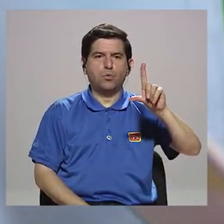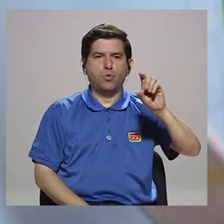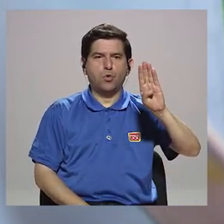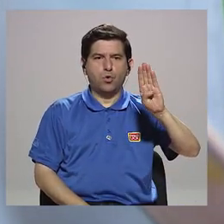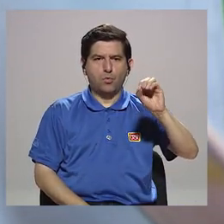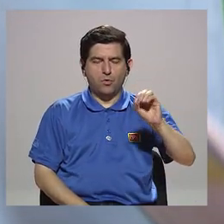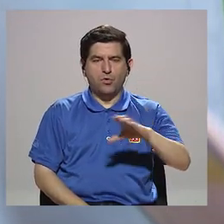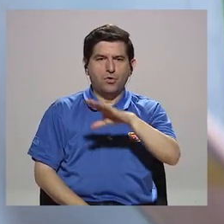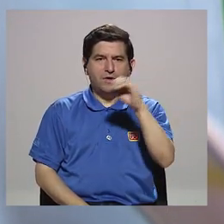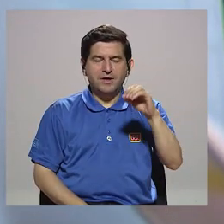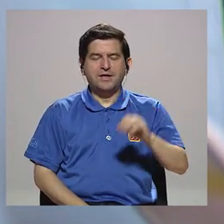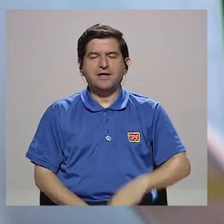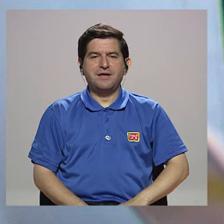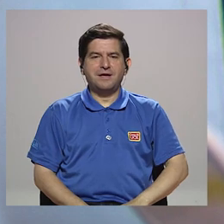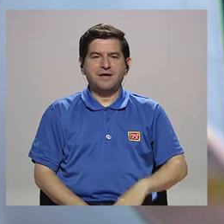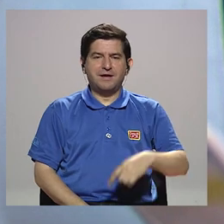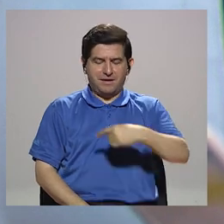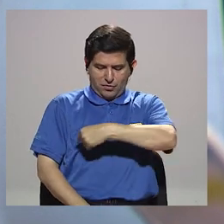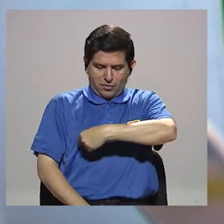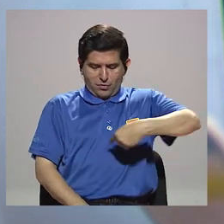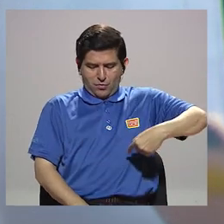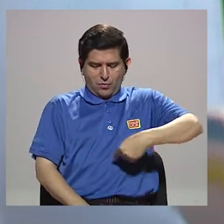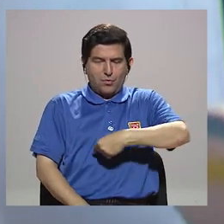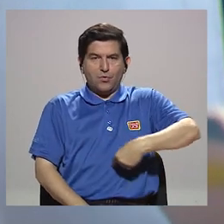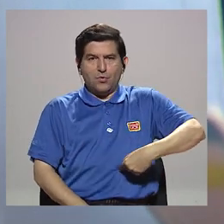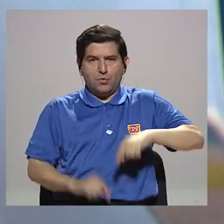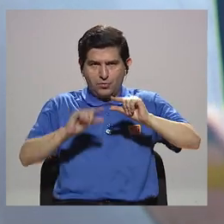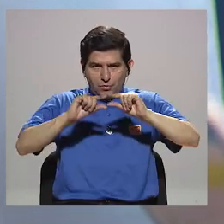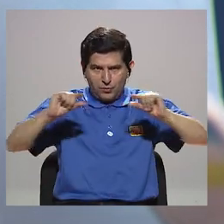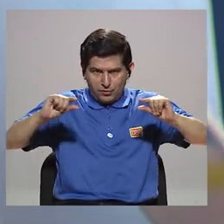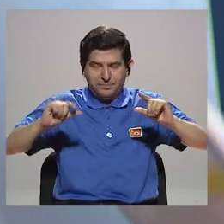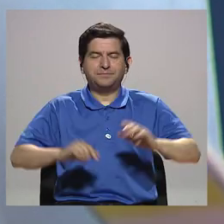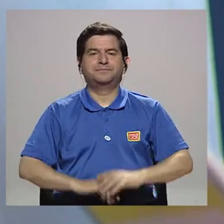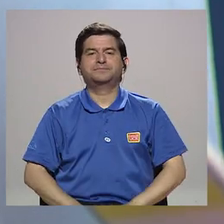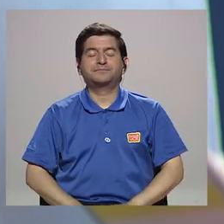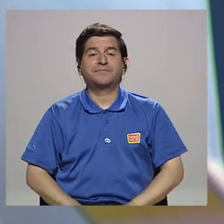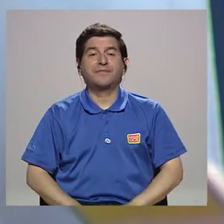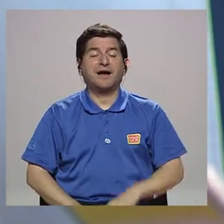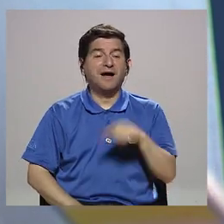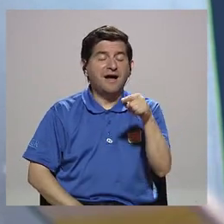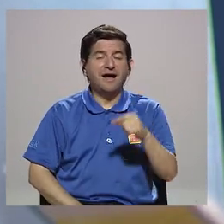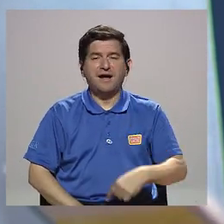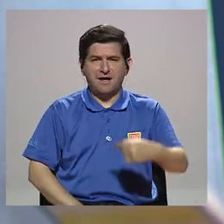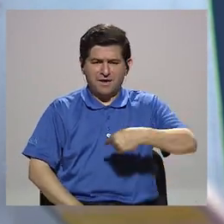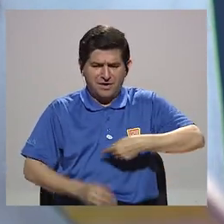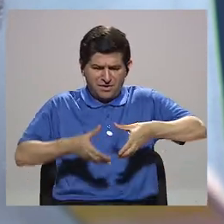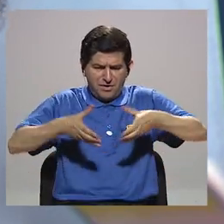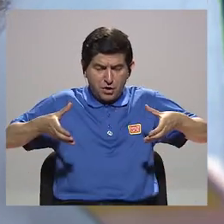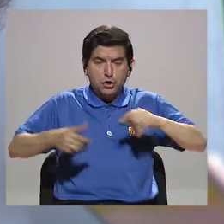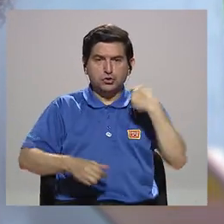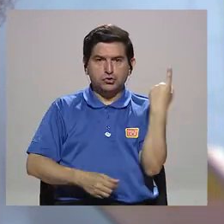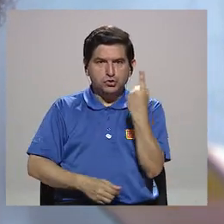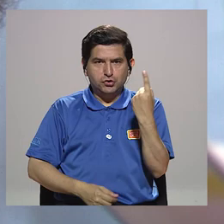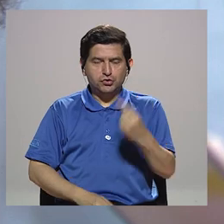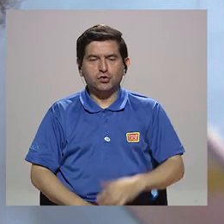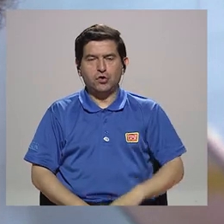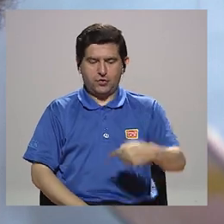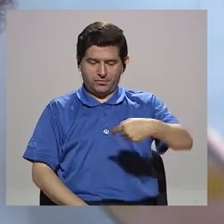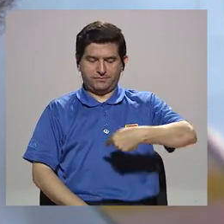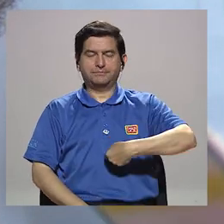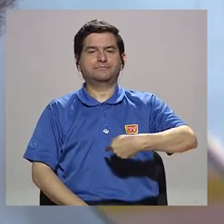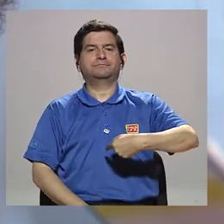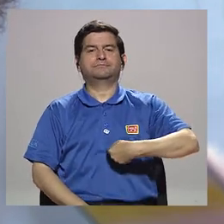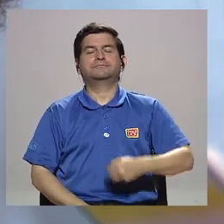duodenal y este es el intestino delgado. ¿Ok? Entonces, la gastritis se da solo en el